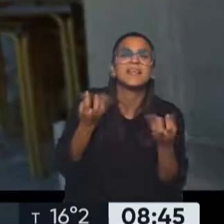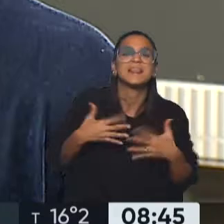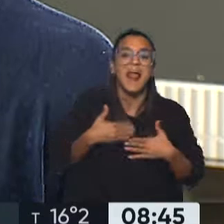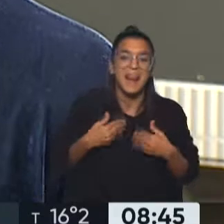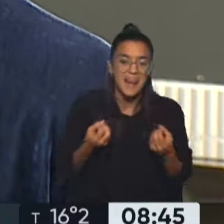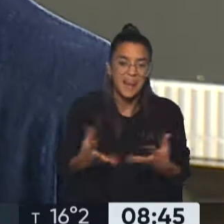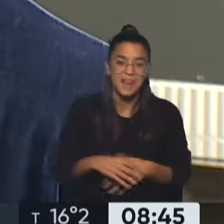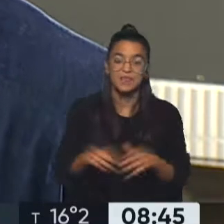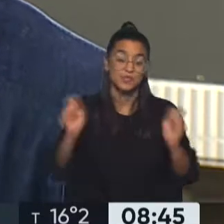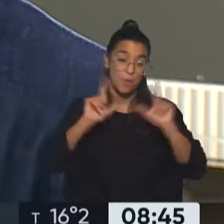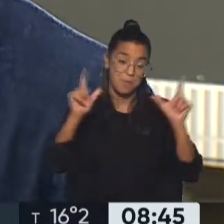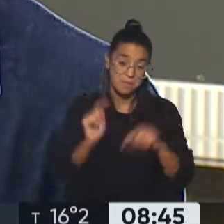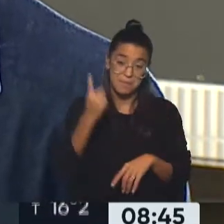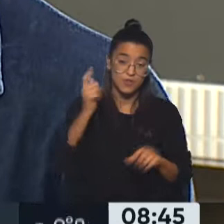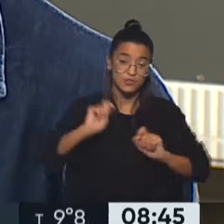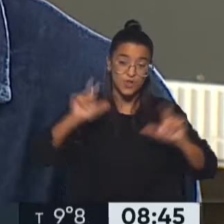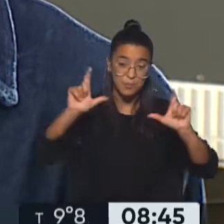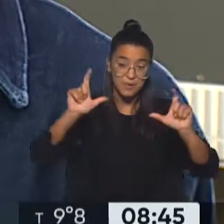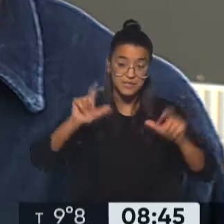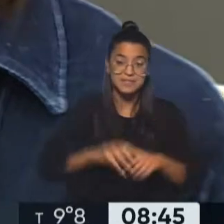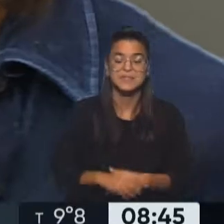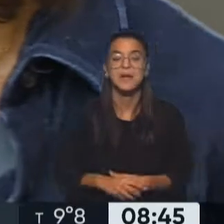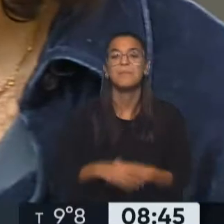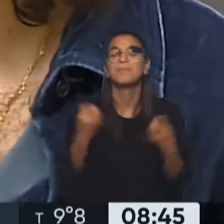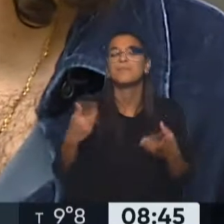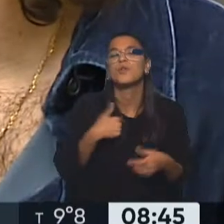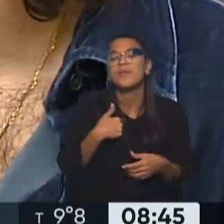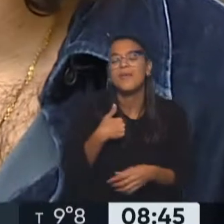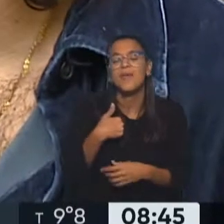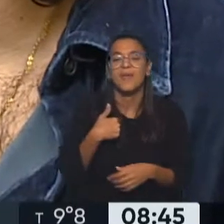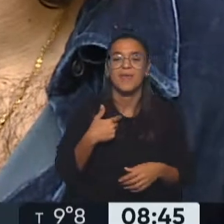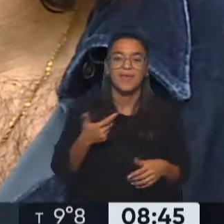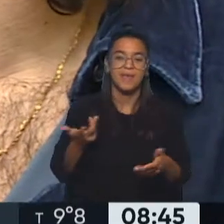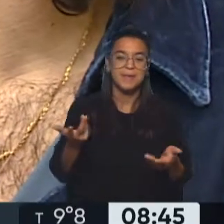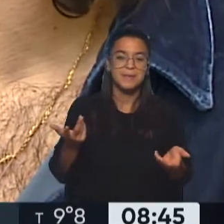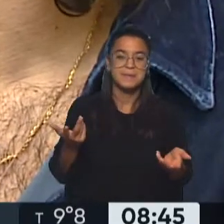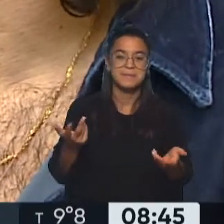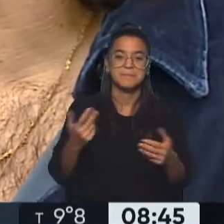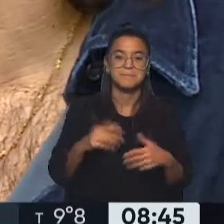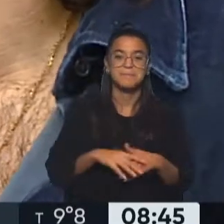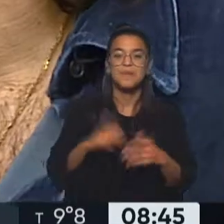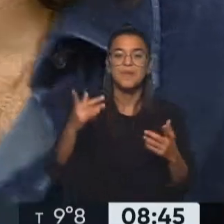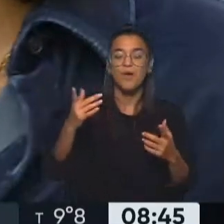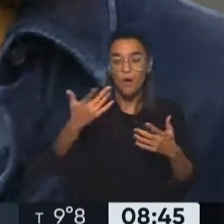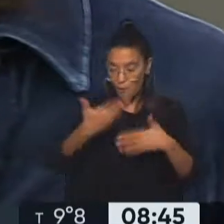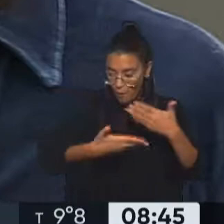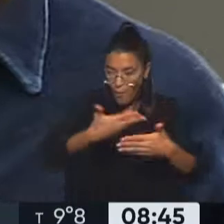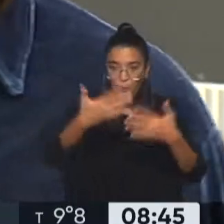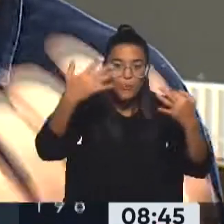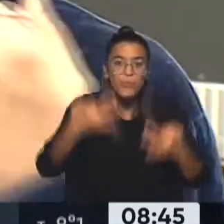primero como una sorpresa, porque uno nunca espera, digamos, que las cosas vayan tan